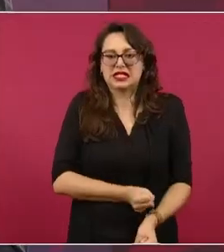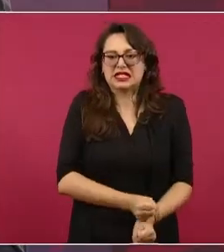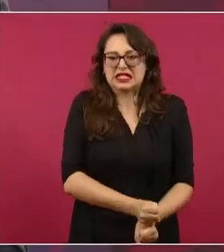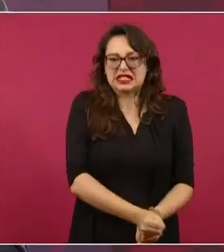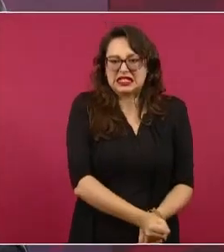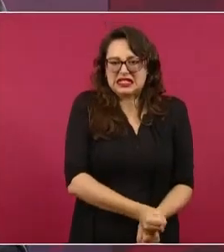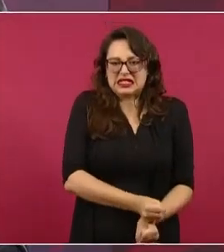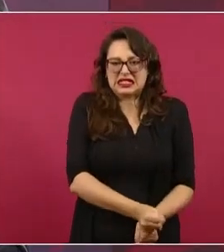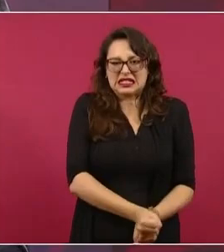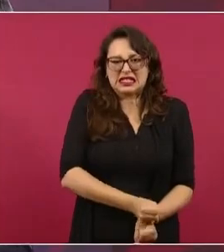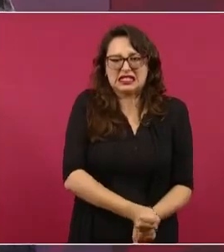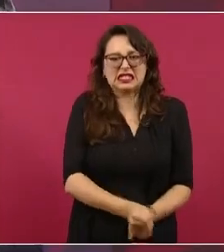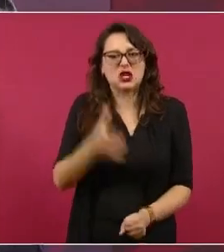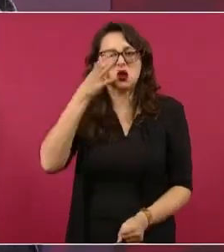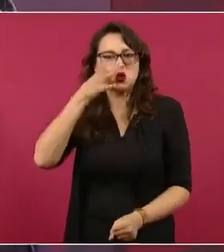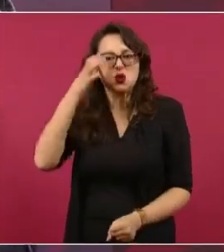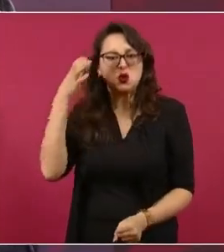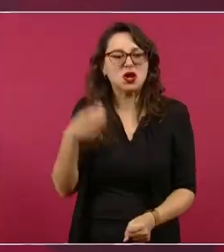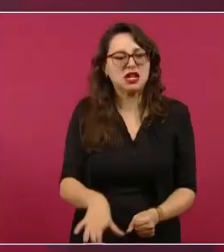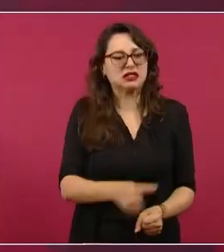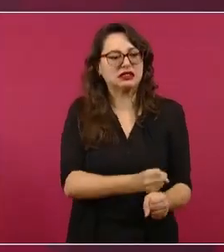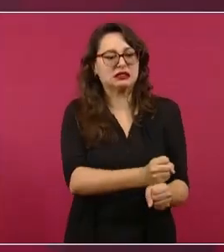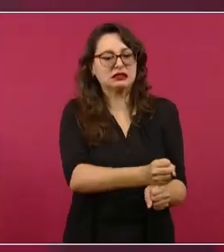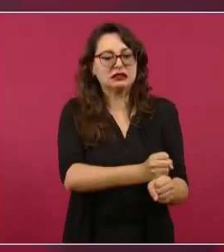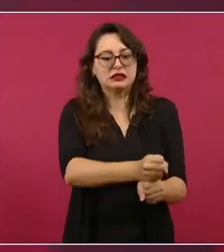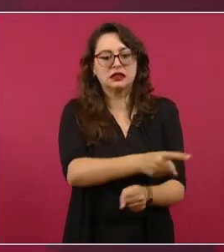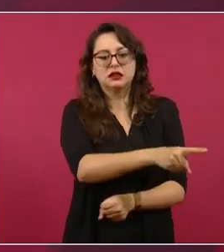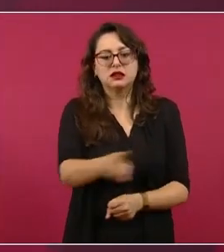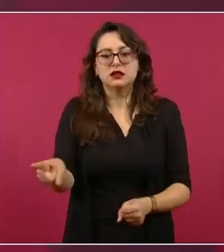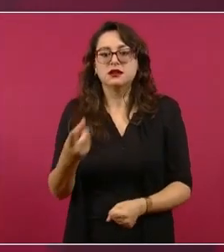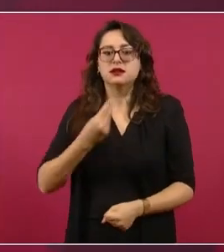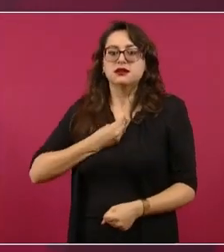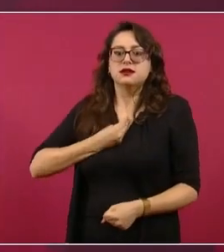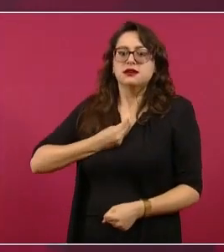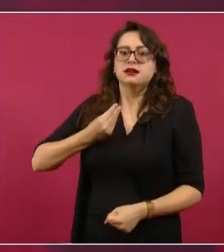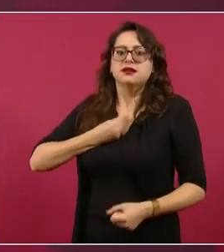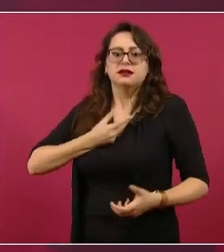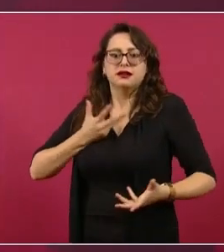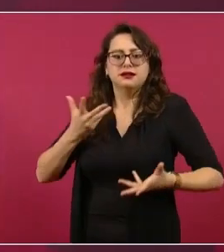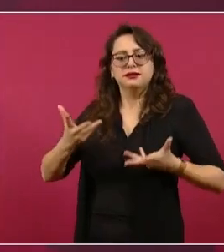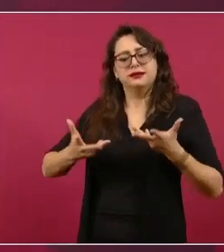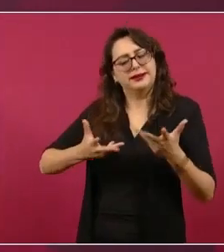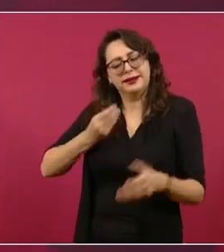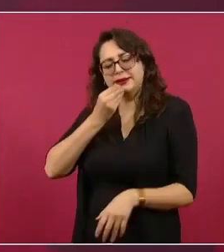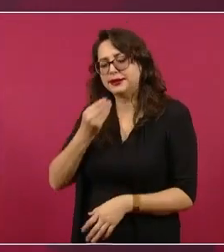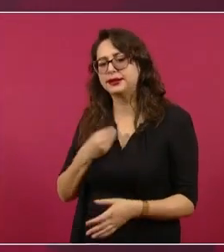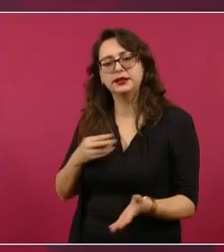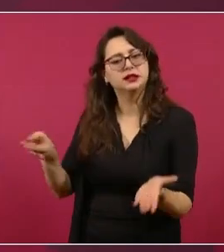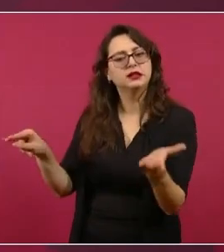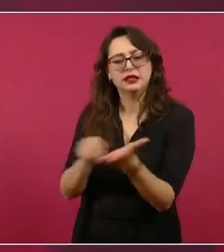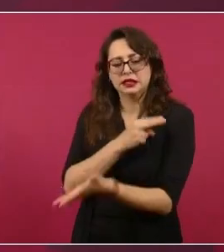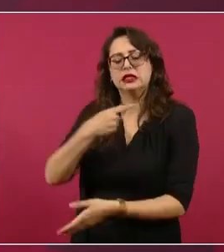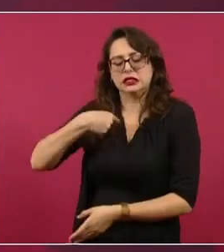Antes de que nosotros gobernáramos, habían masacres.